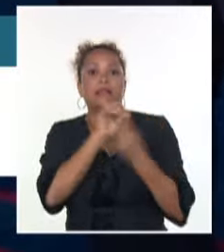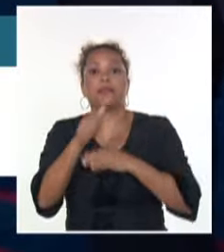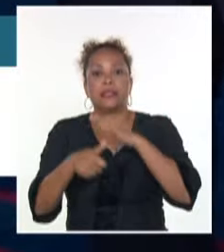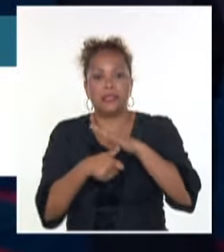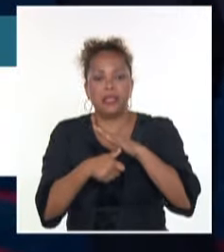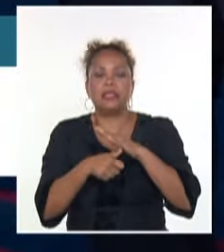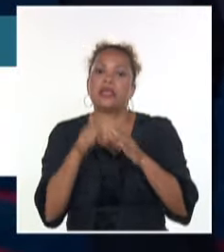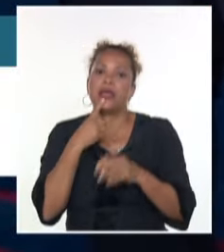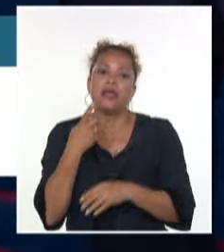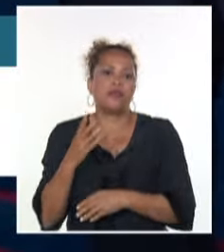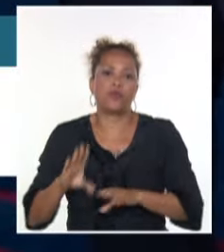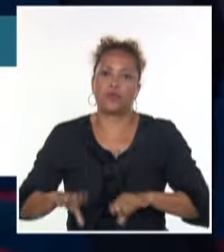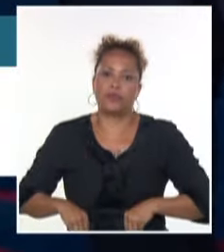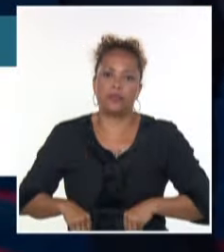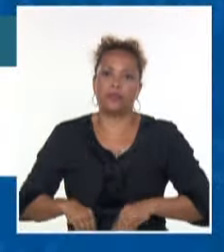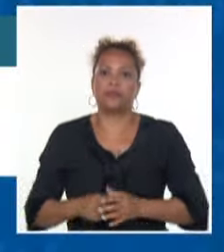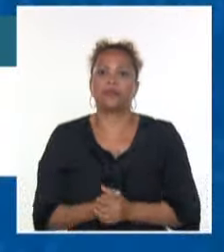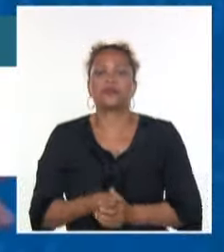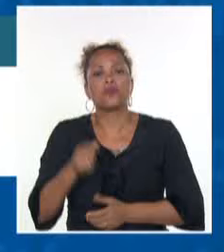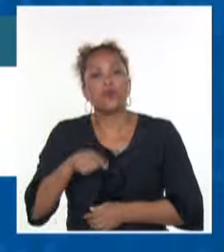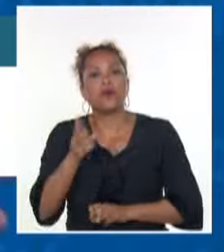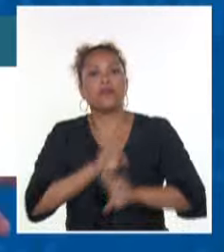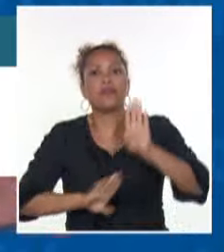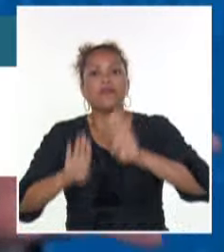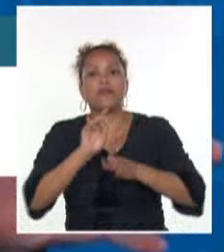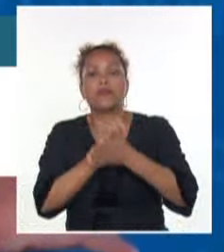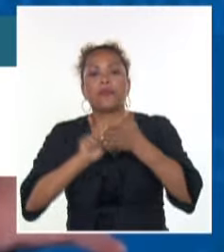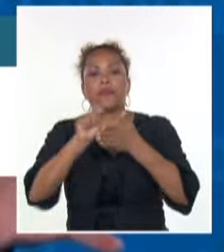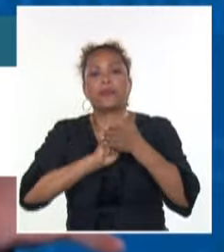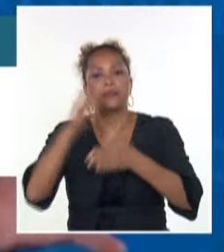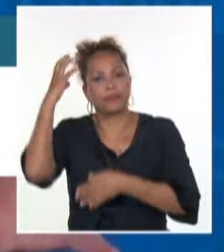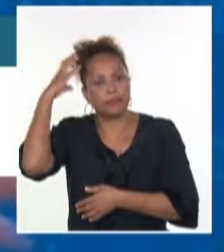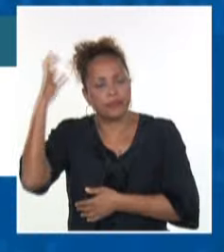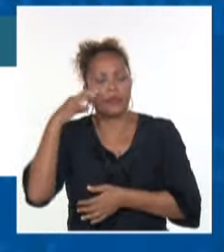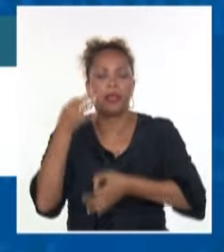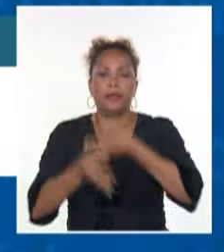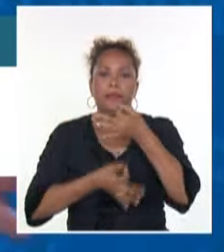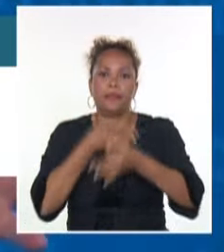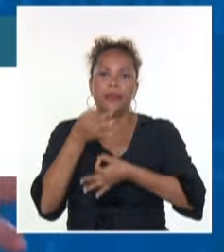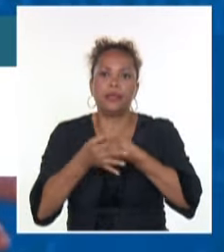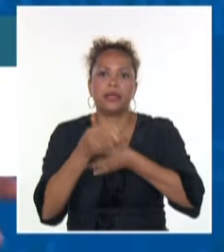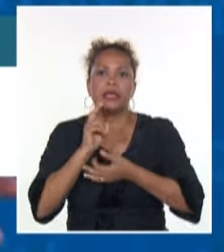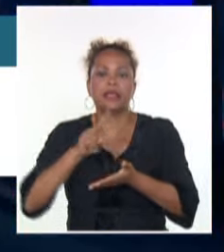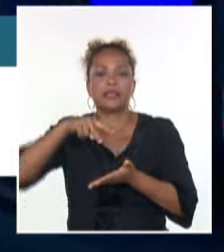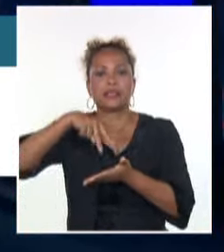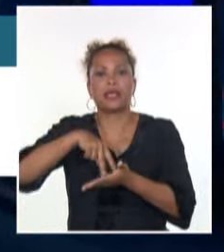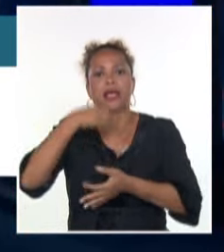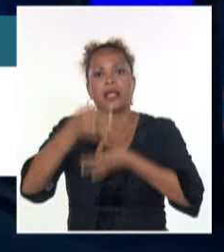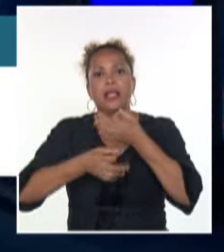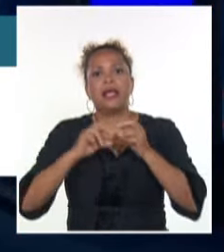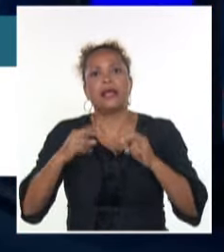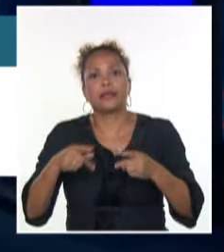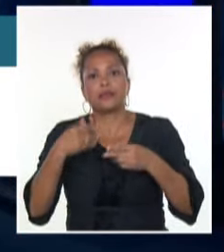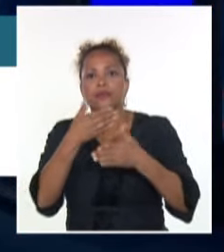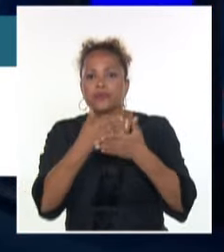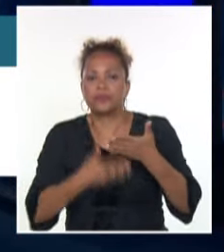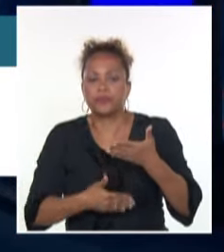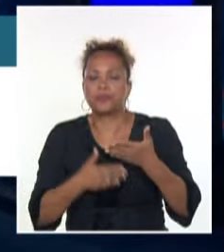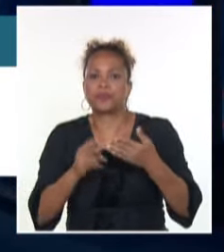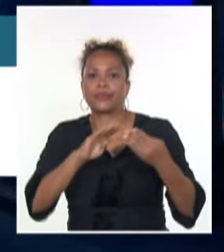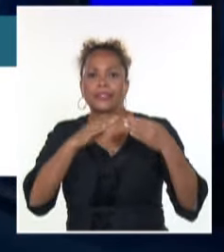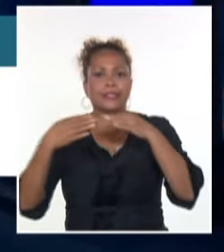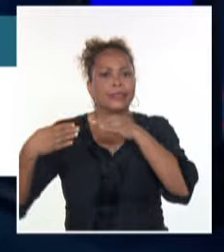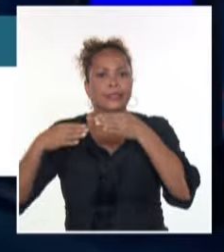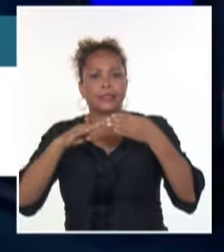ese antecedente de fondo, defienden hoy sus planes de gobierno. También se espera que lleven al podio reiterados cuestionamientos a lo largo de esta